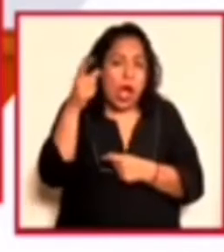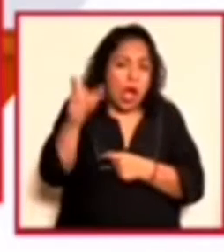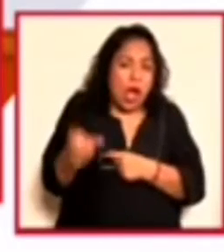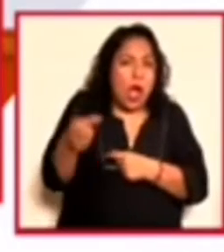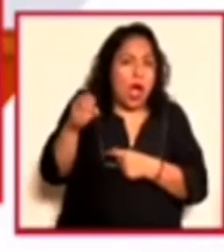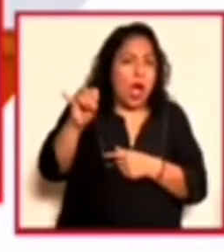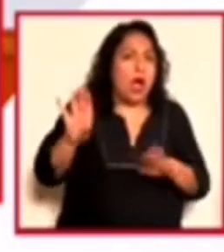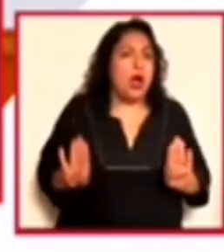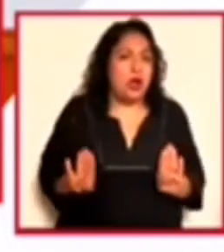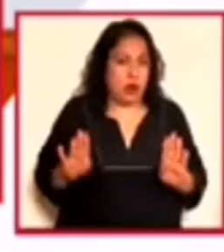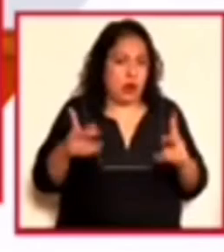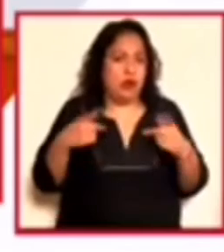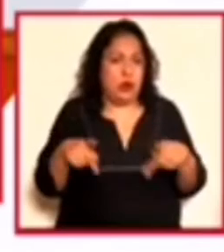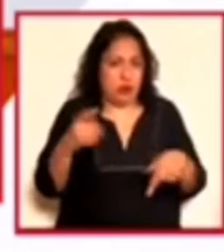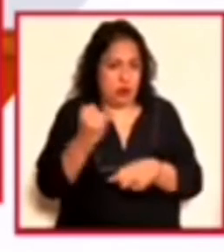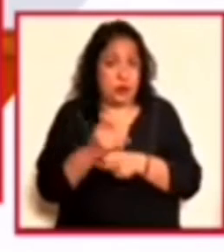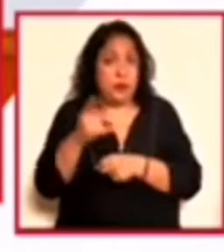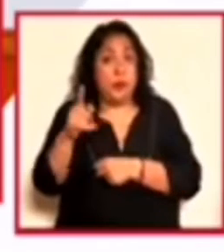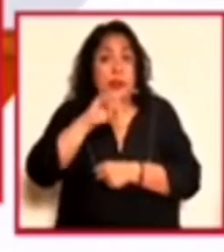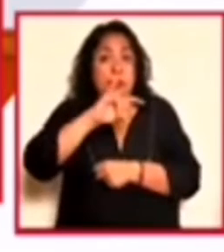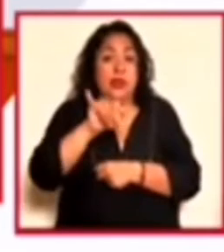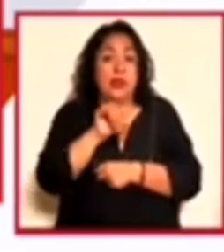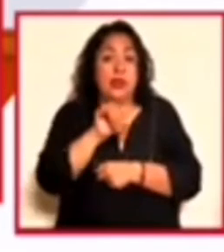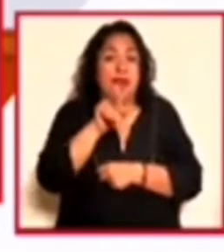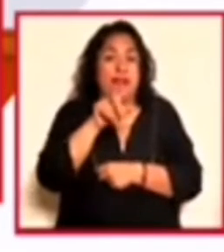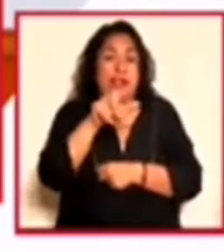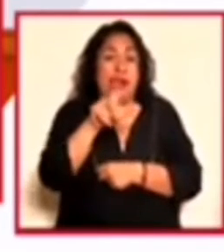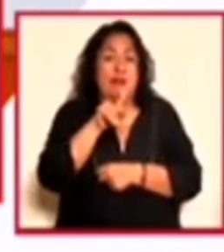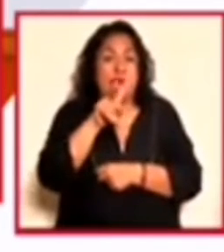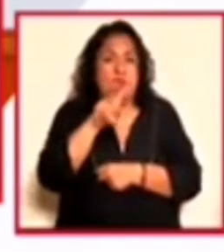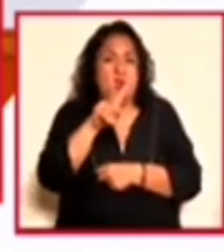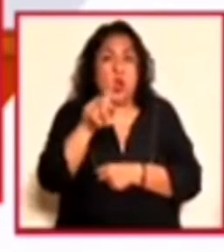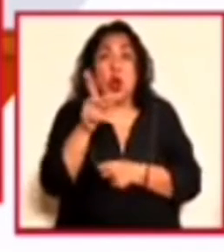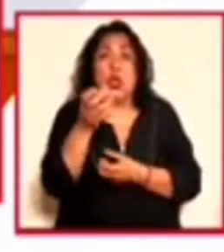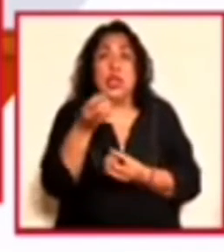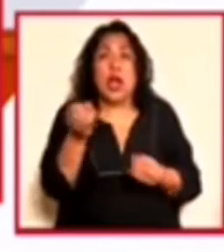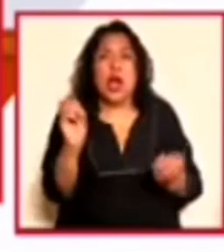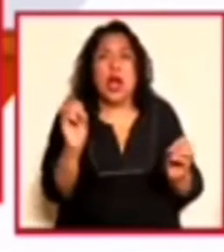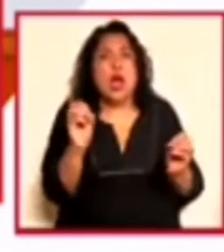personaje. Javier Villarrute, así en su homosexualismo,